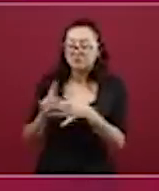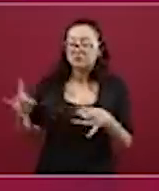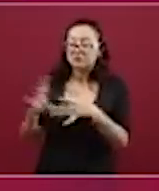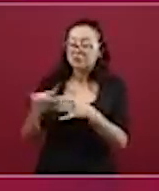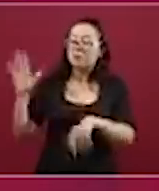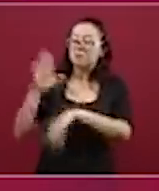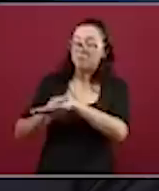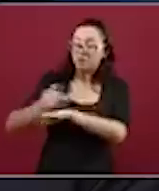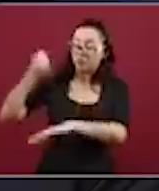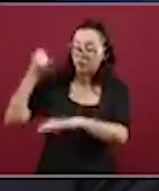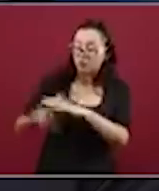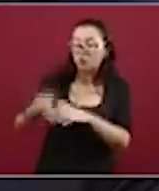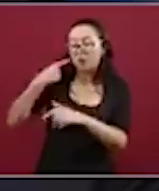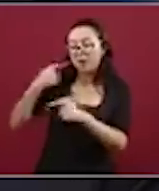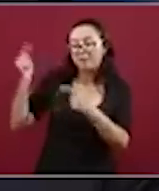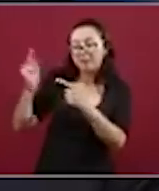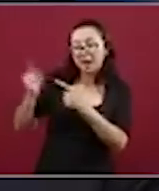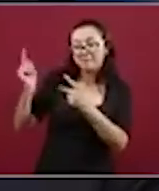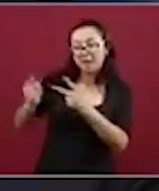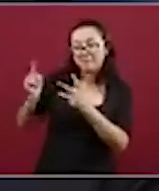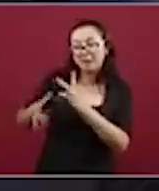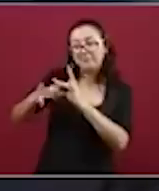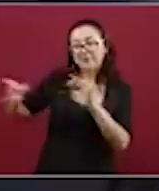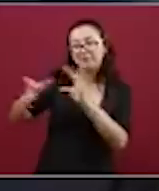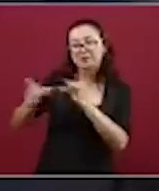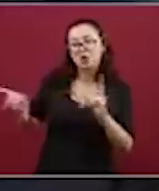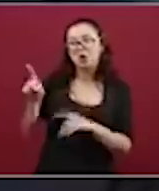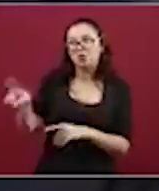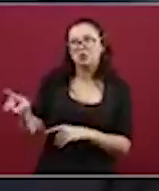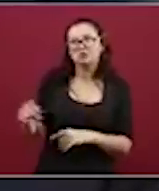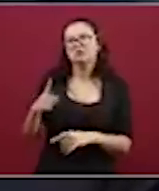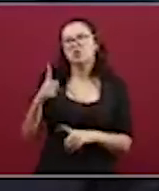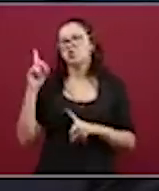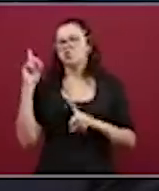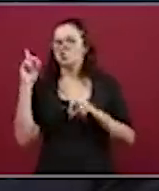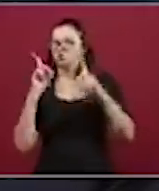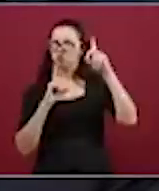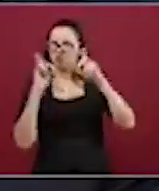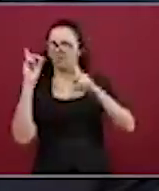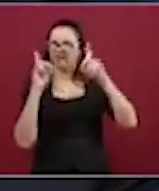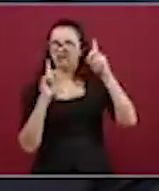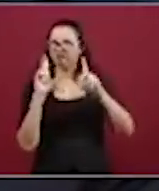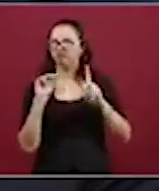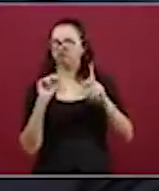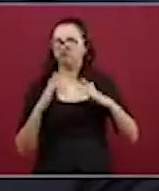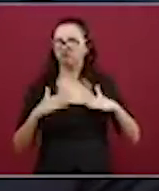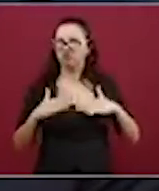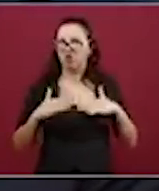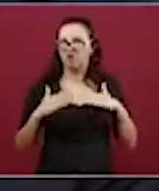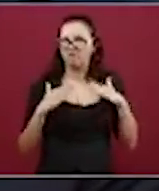explique mal, más, o desconfianza. Porque también